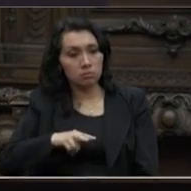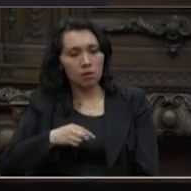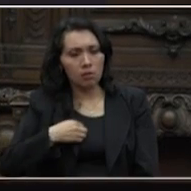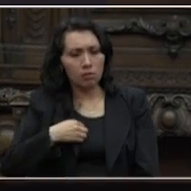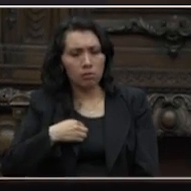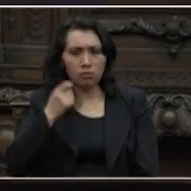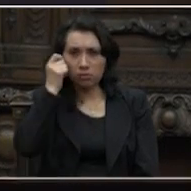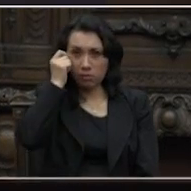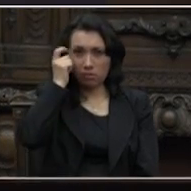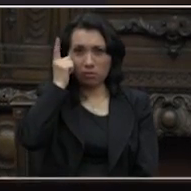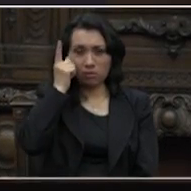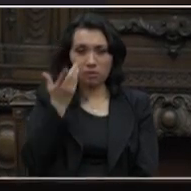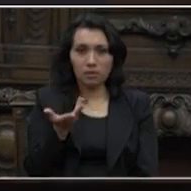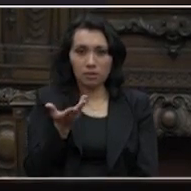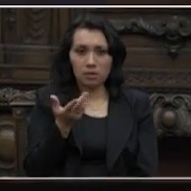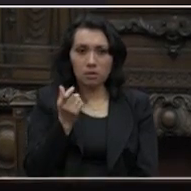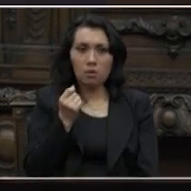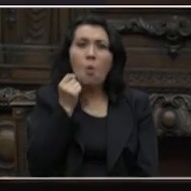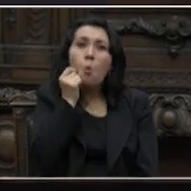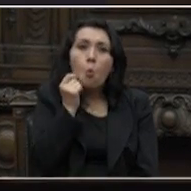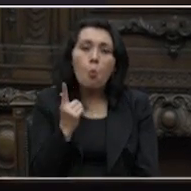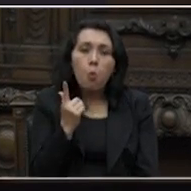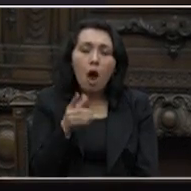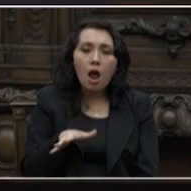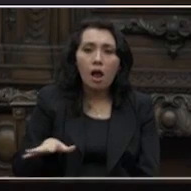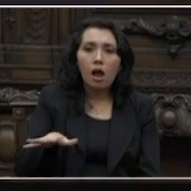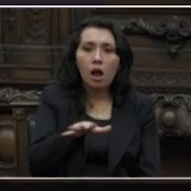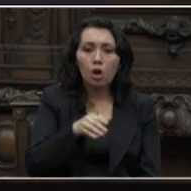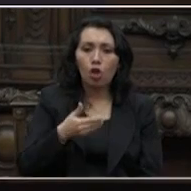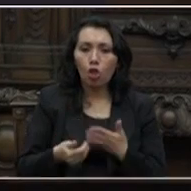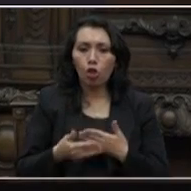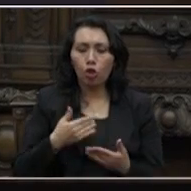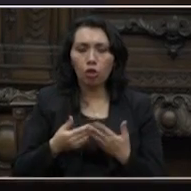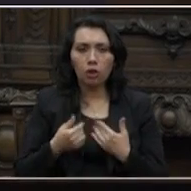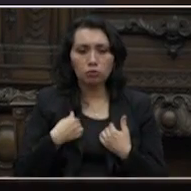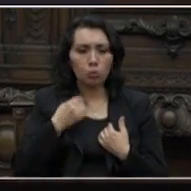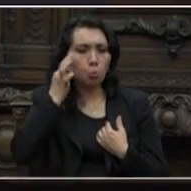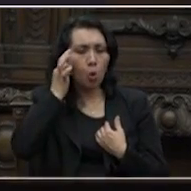darse cuenta de cuál es el espacio donde se ubica, ¿no?